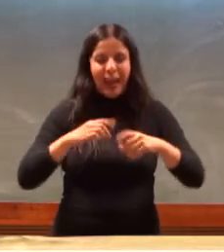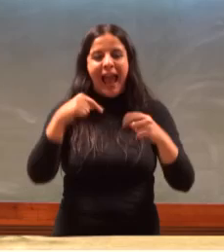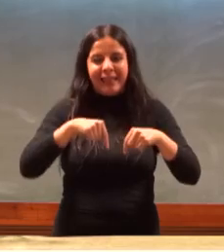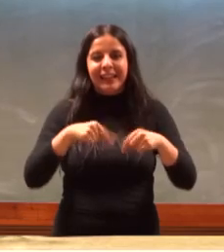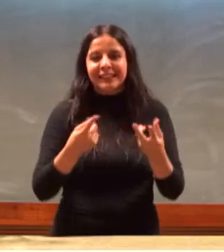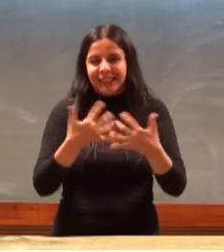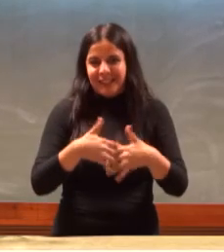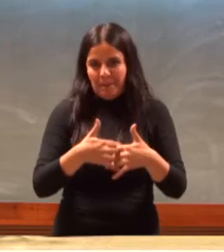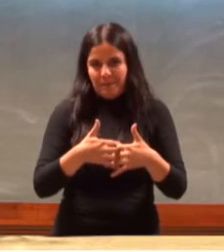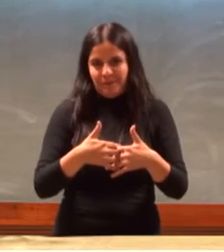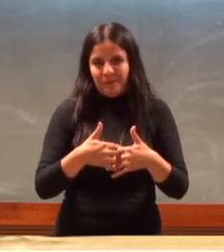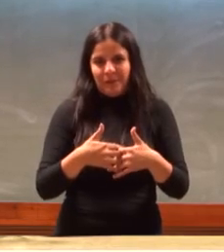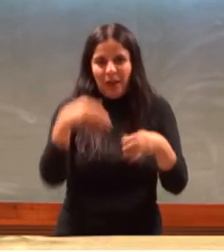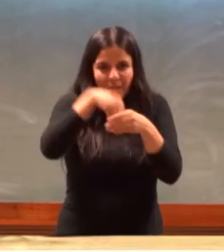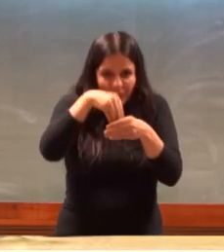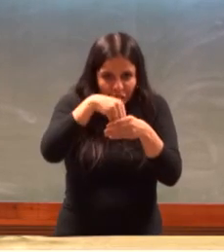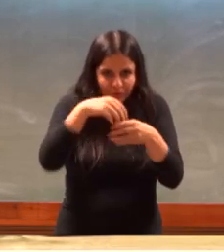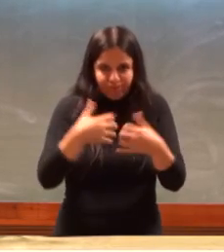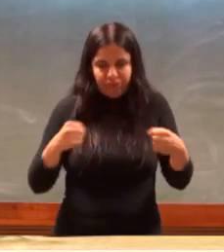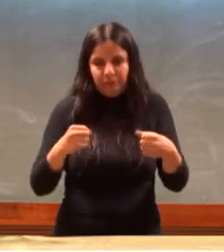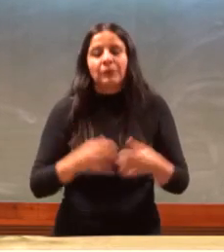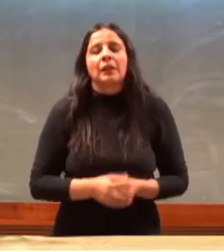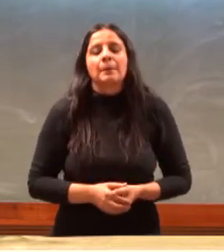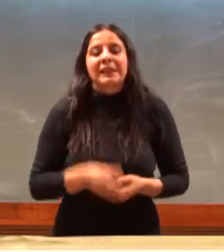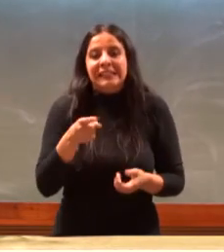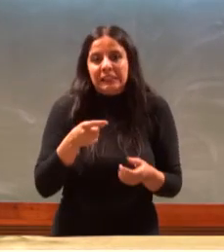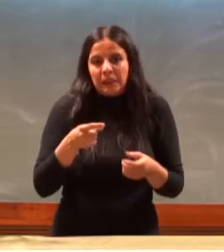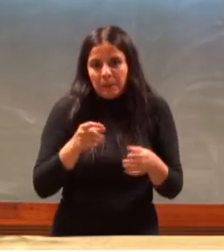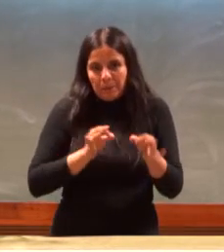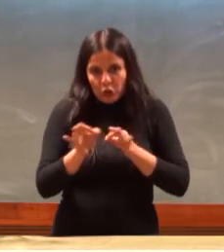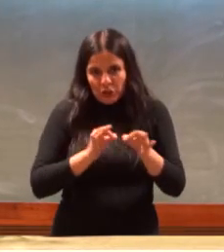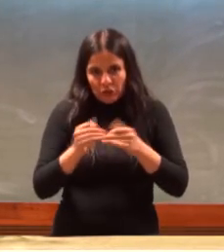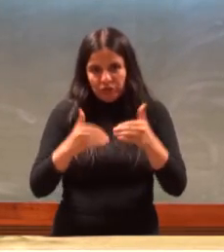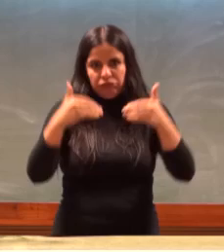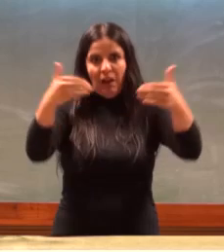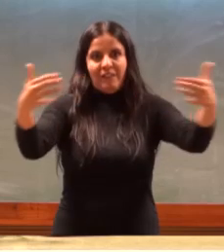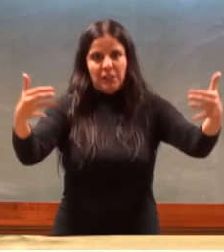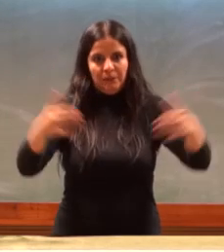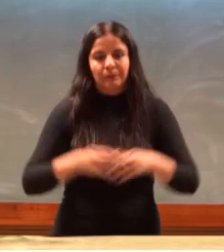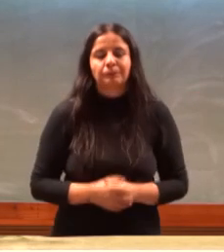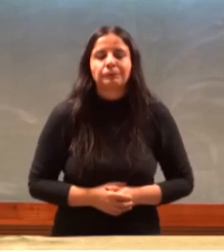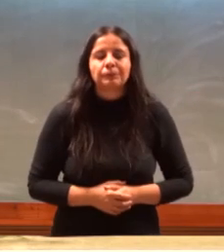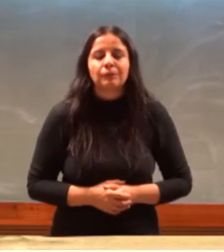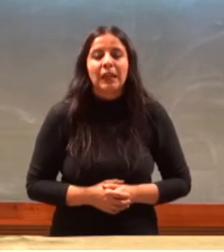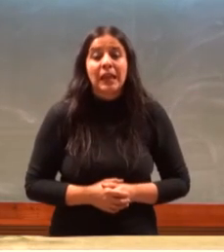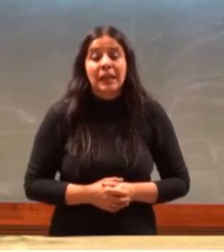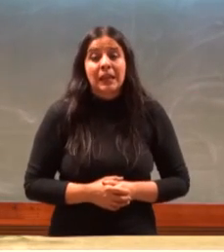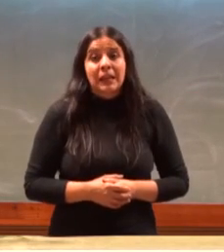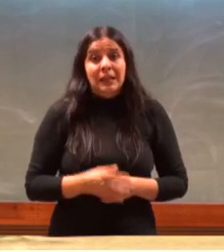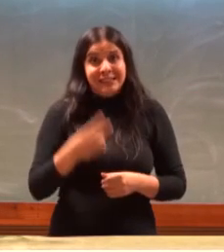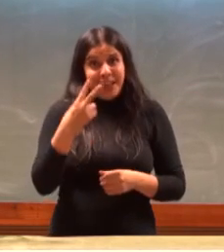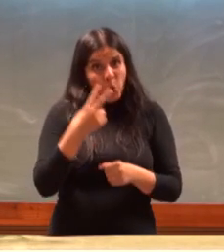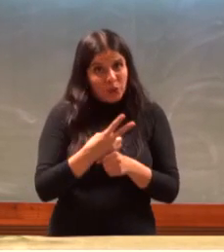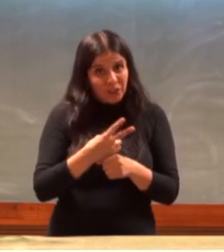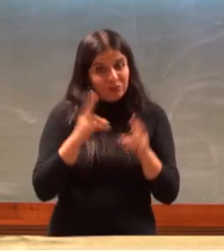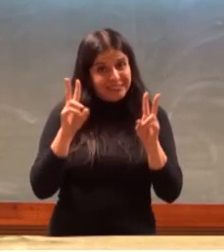educación superior pública en la Argentina si este proyecto avanza eh la la segunda cuestión es la de